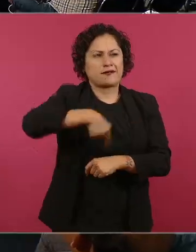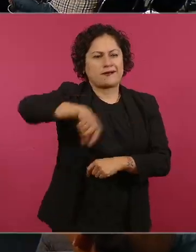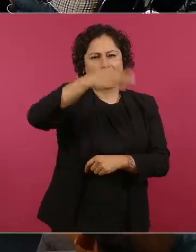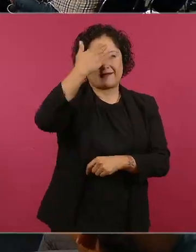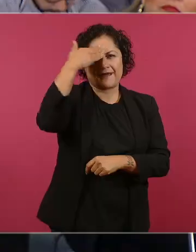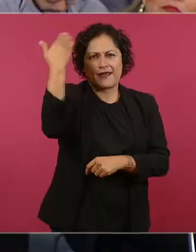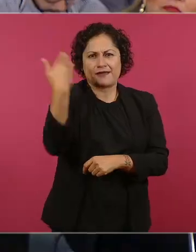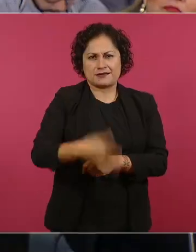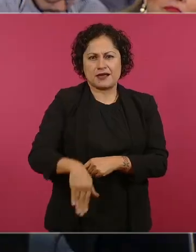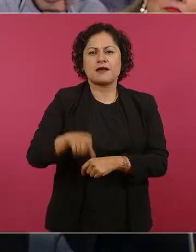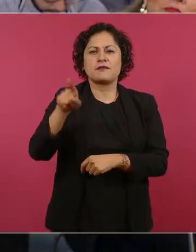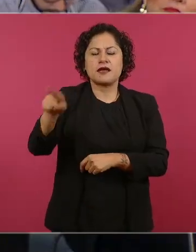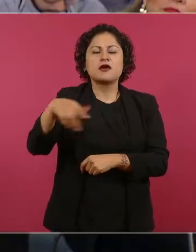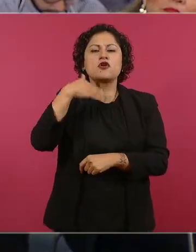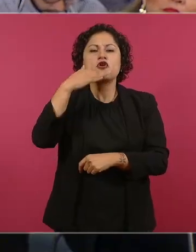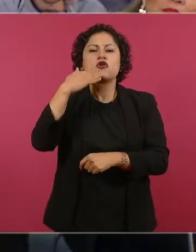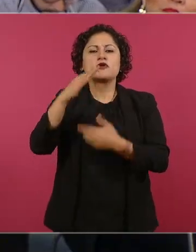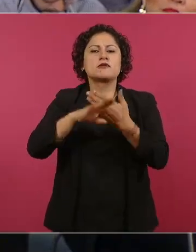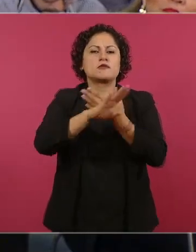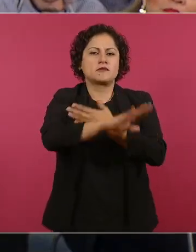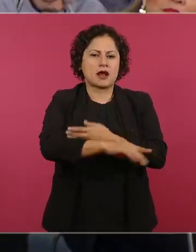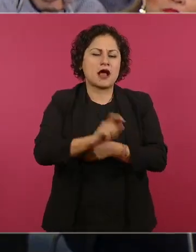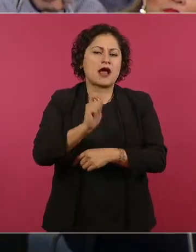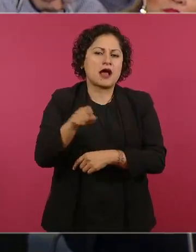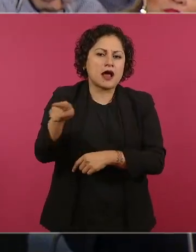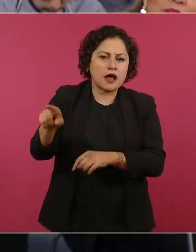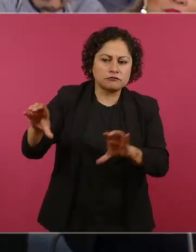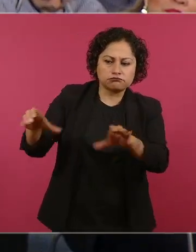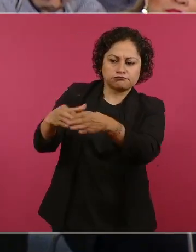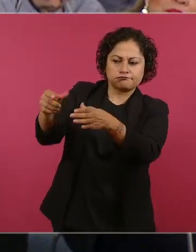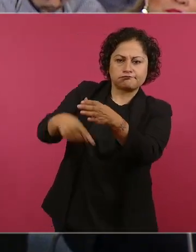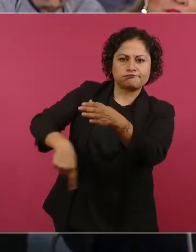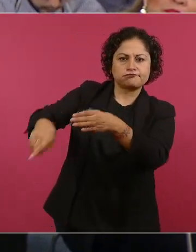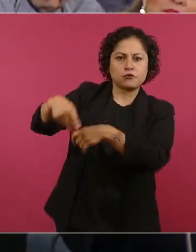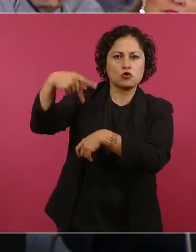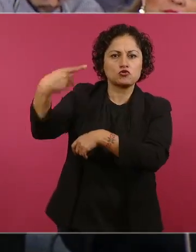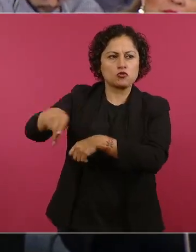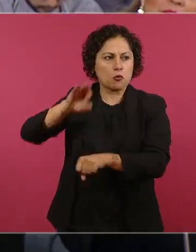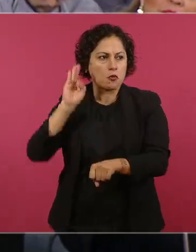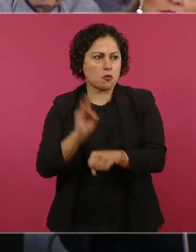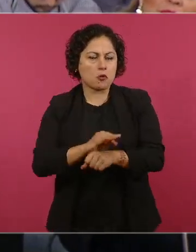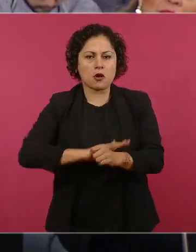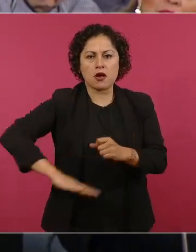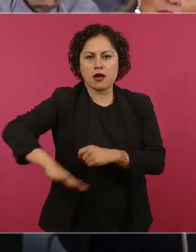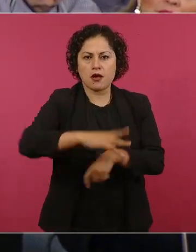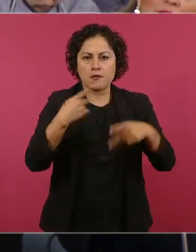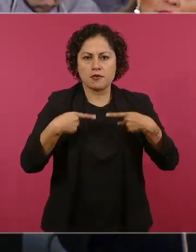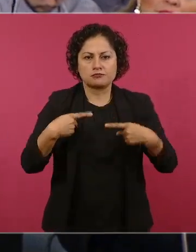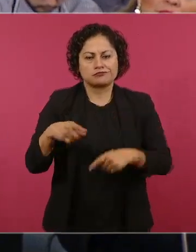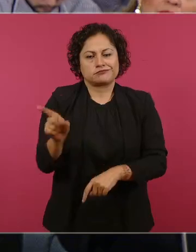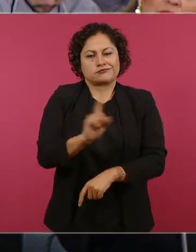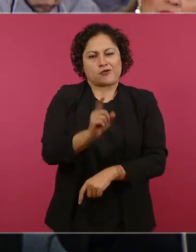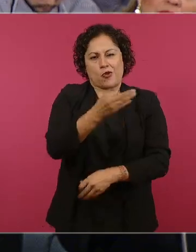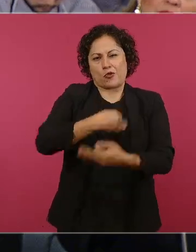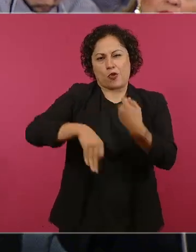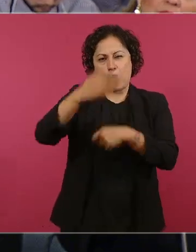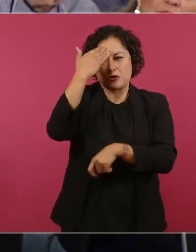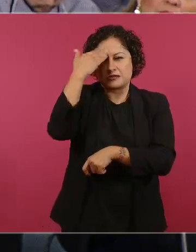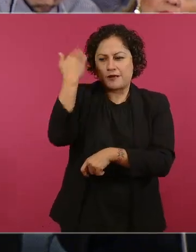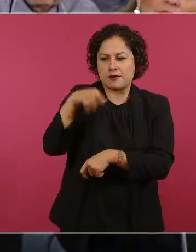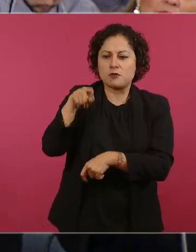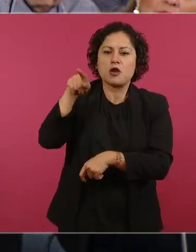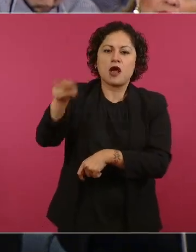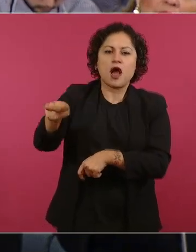pueblo, sino más bien de defender los intereses de un sector económico, y que eso pues está prohibido en nuestras leyes. Y hablando